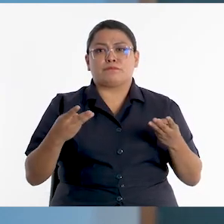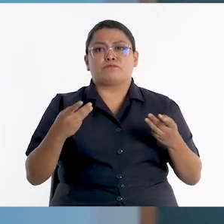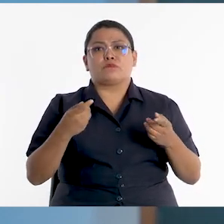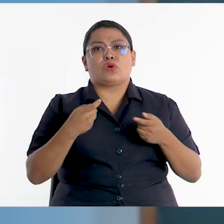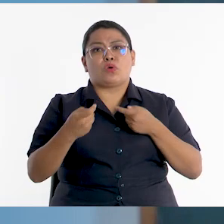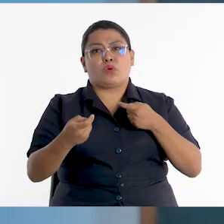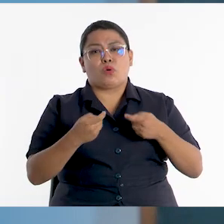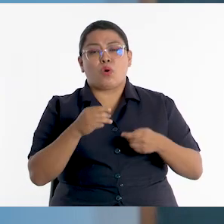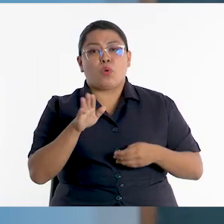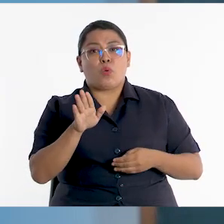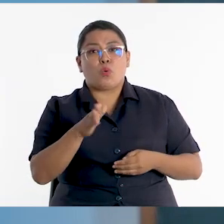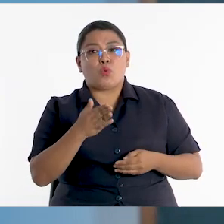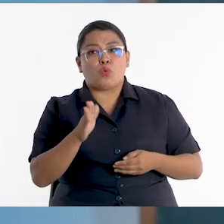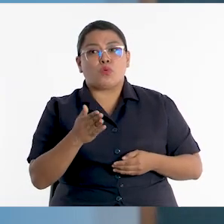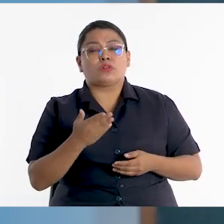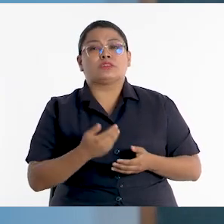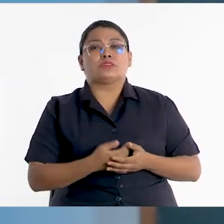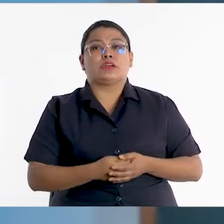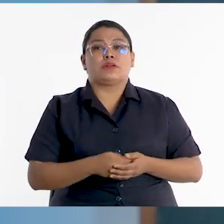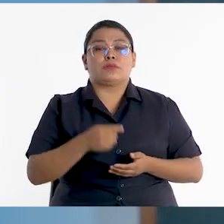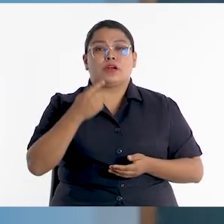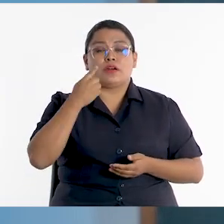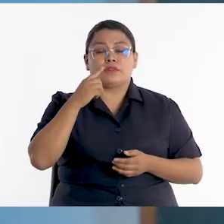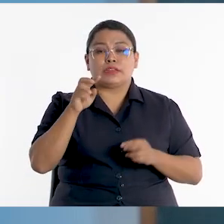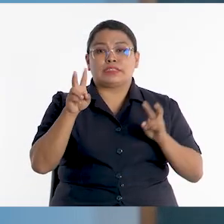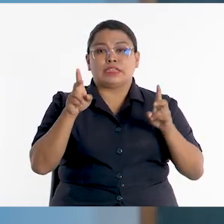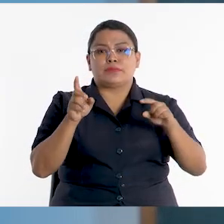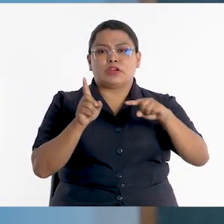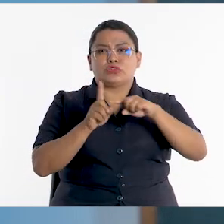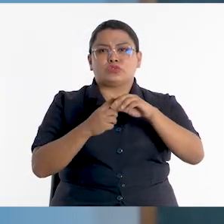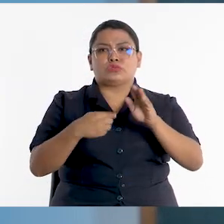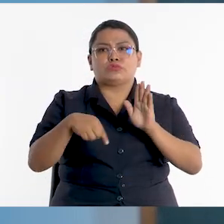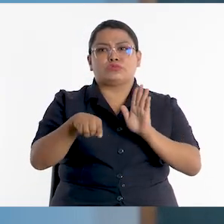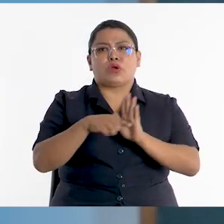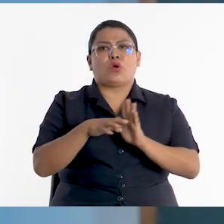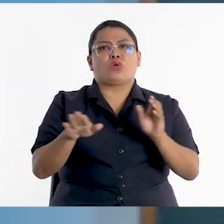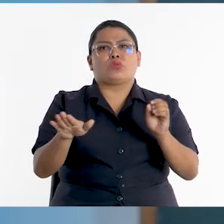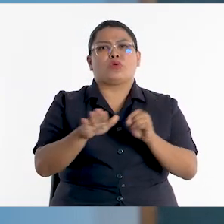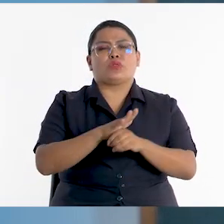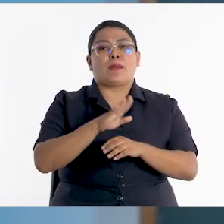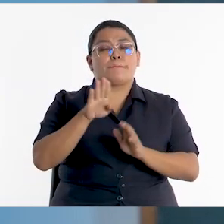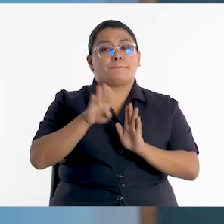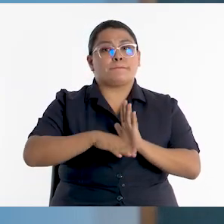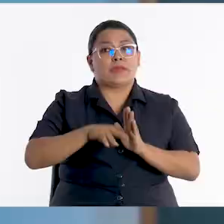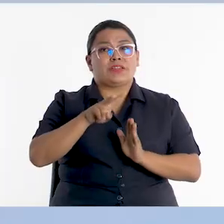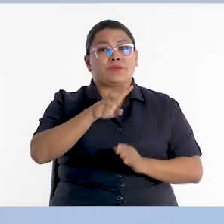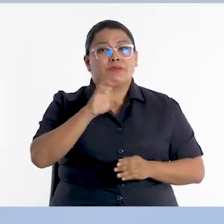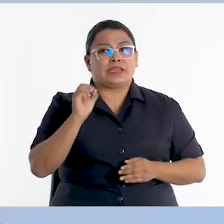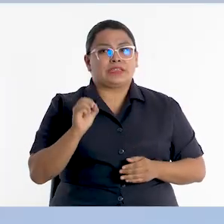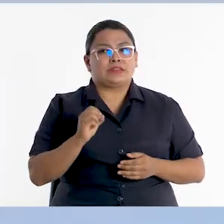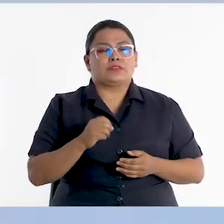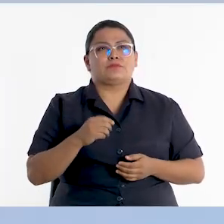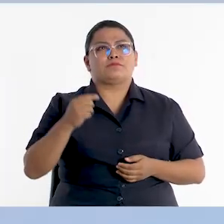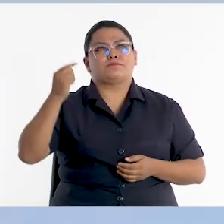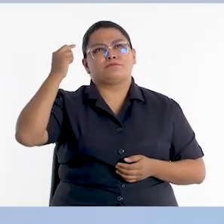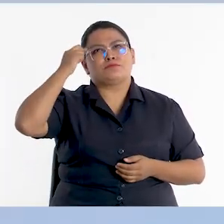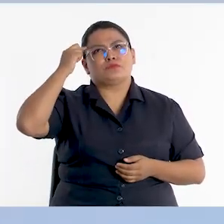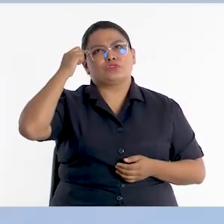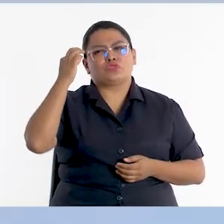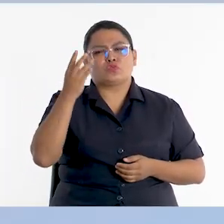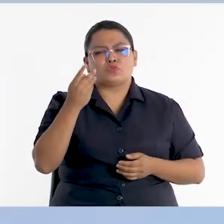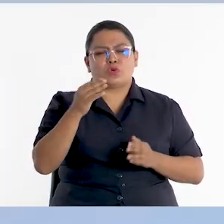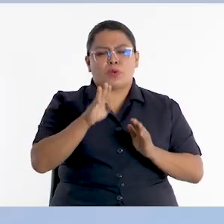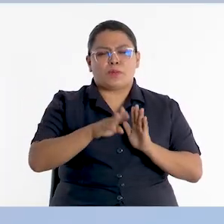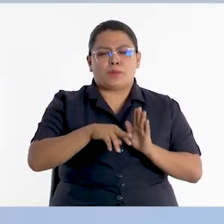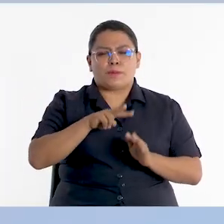manipulable utilizado para abordar la suma y resta con totales menores que 20? Para números menores